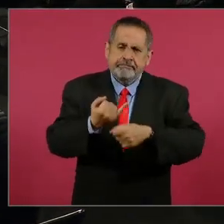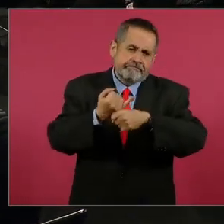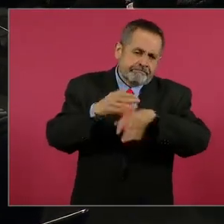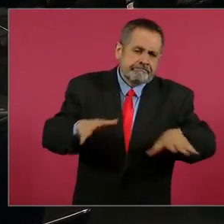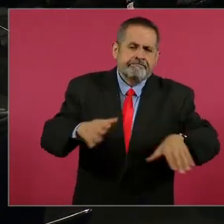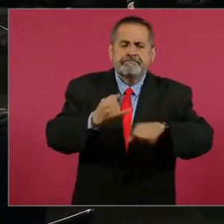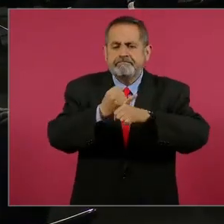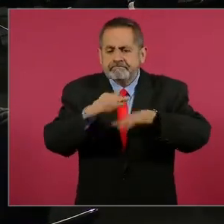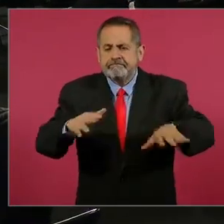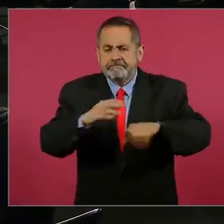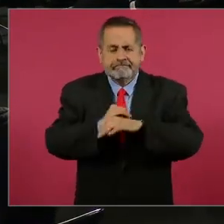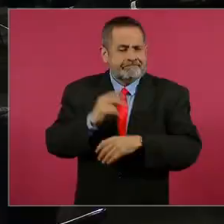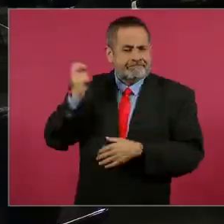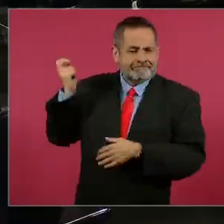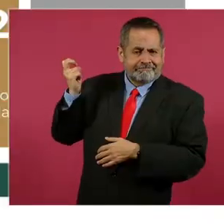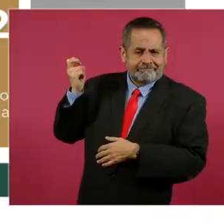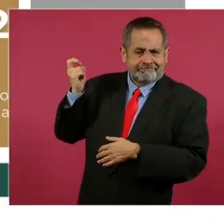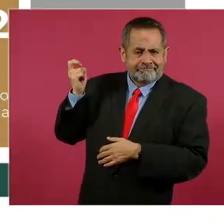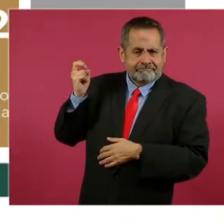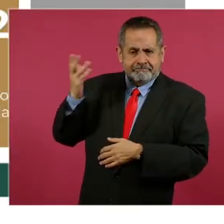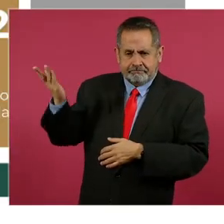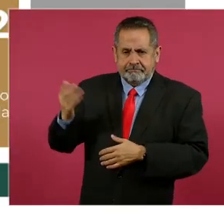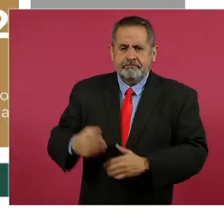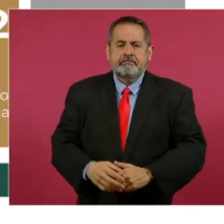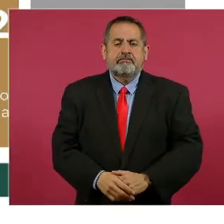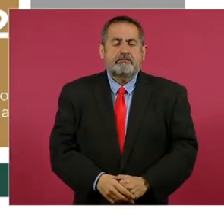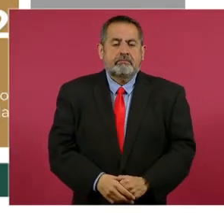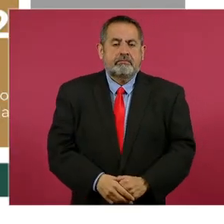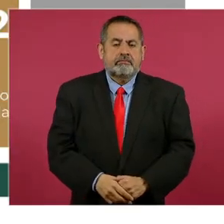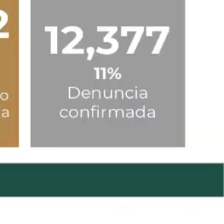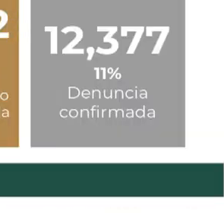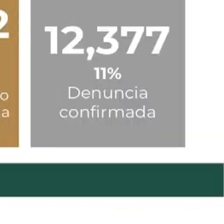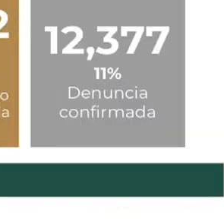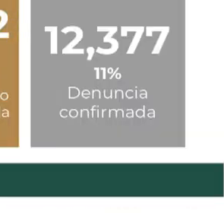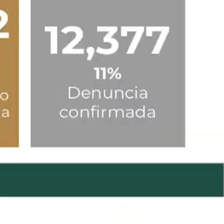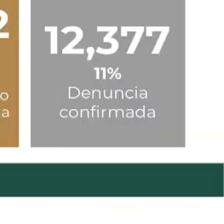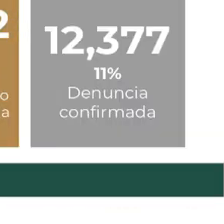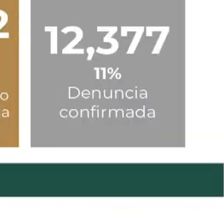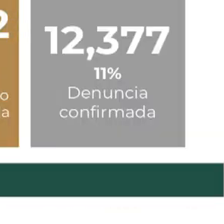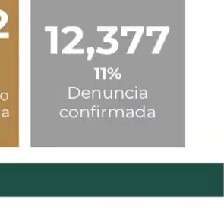informando esto. Esto es lo que ella dijo.